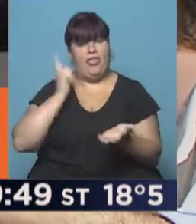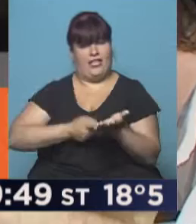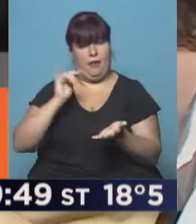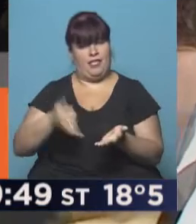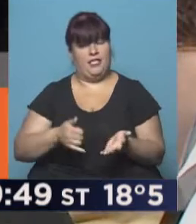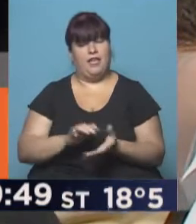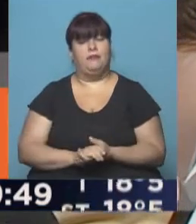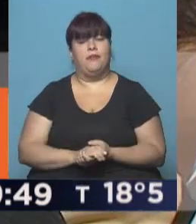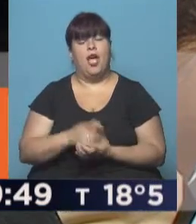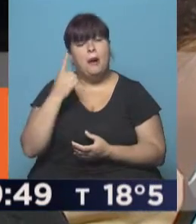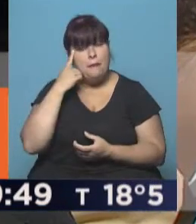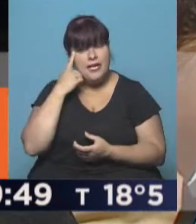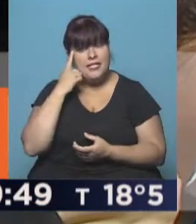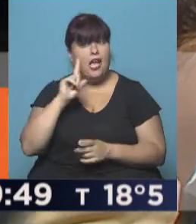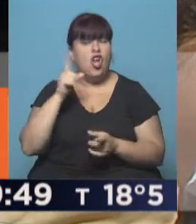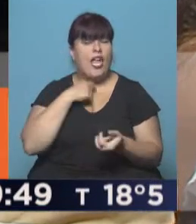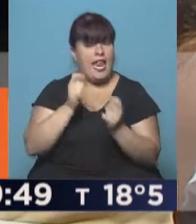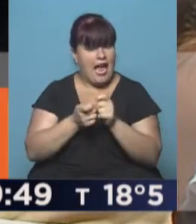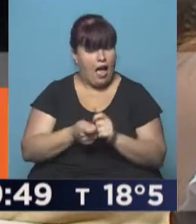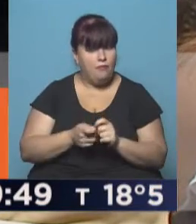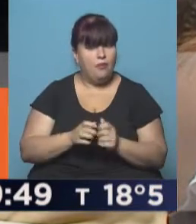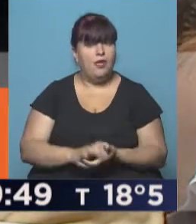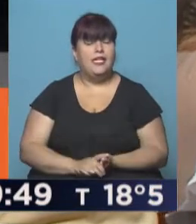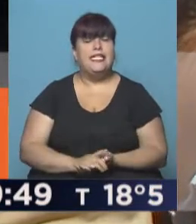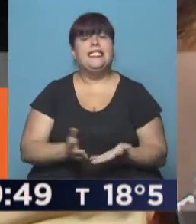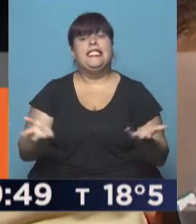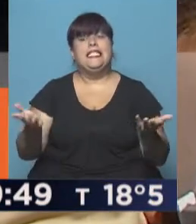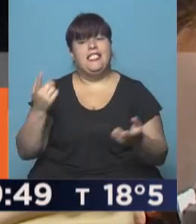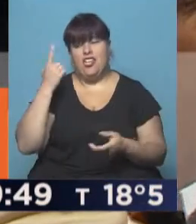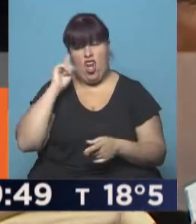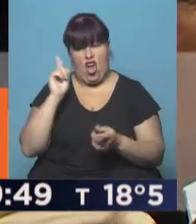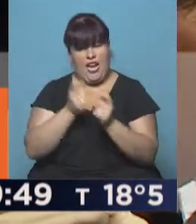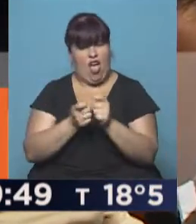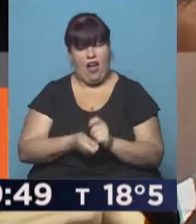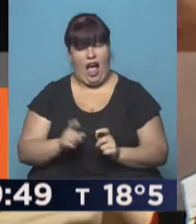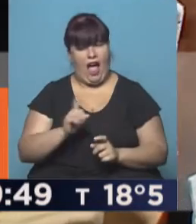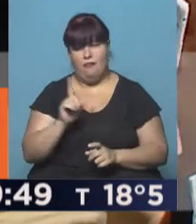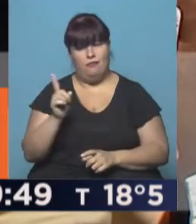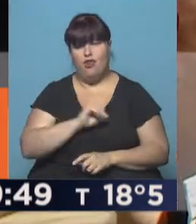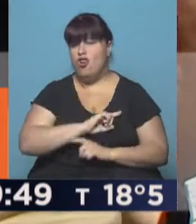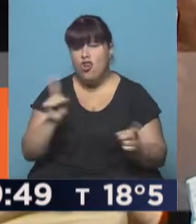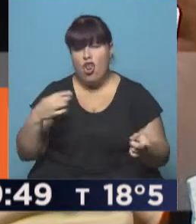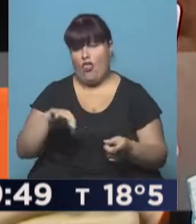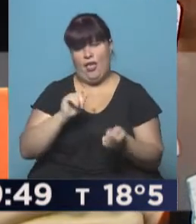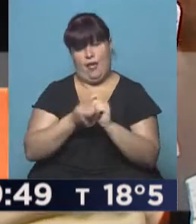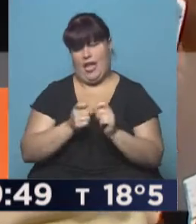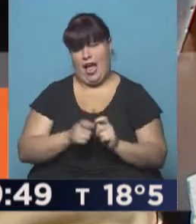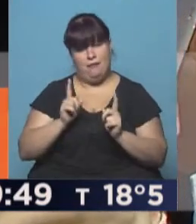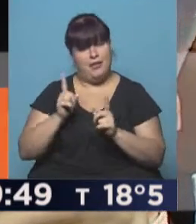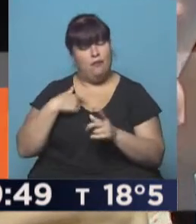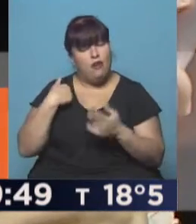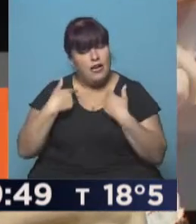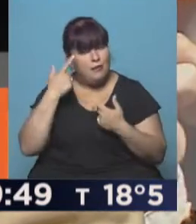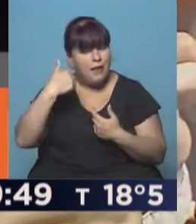¿no? ¿Espera que no sufra ningún tipo de modificación? Y no va a sufrir modificaciones, no tiene que sufrir modificaciones. Esto es lo que